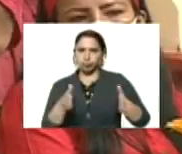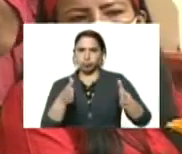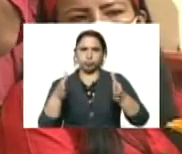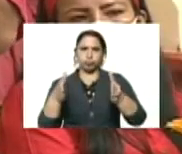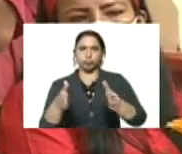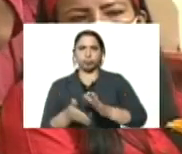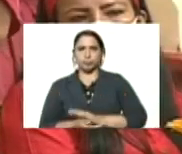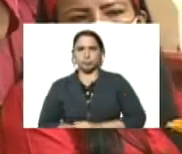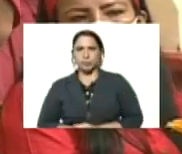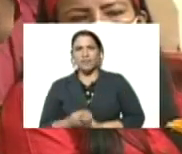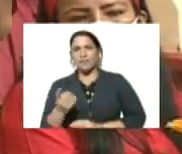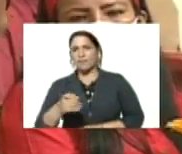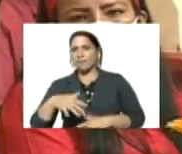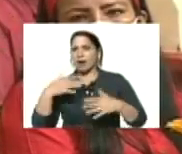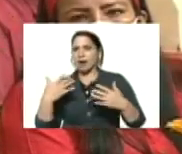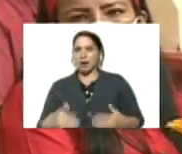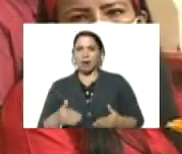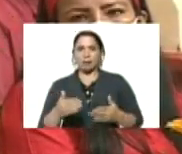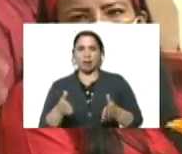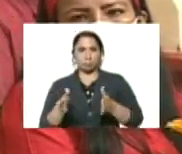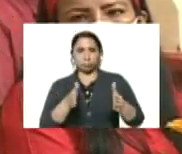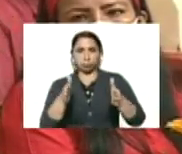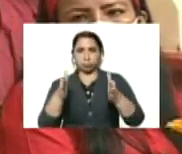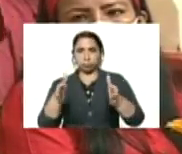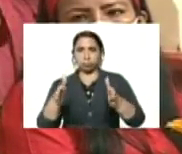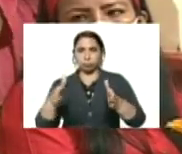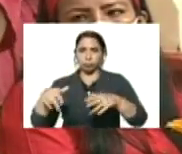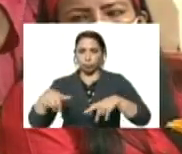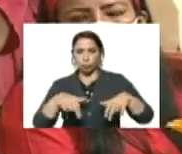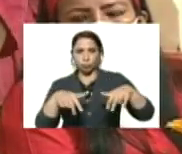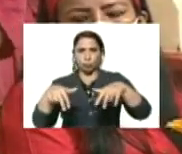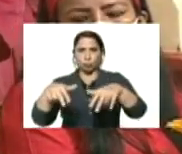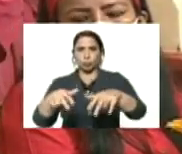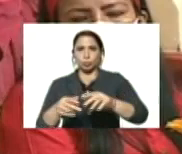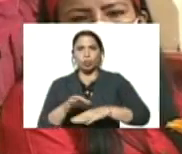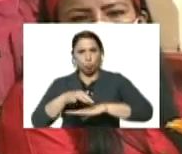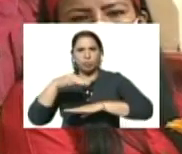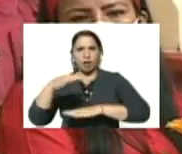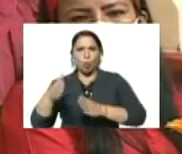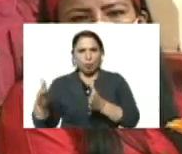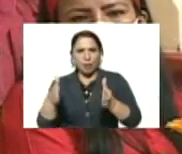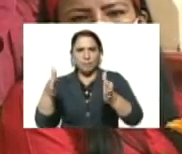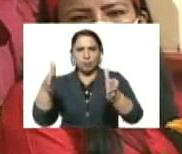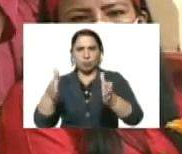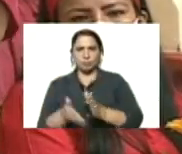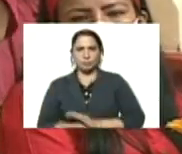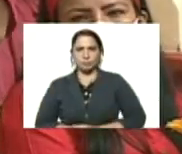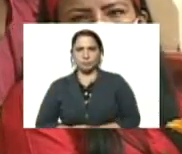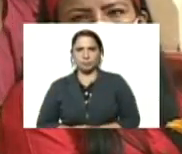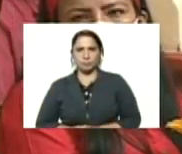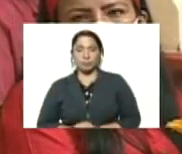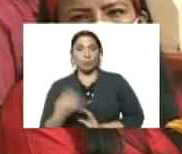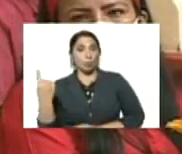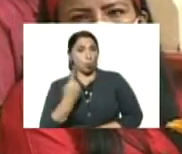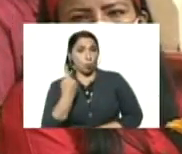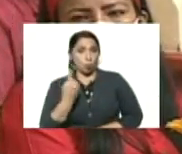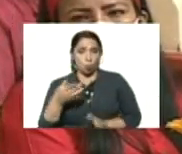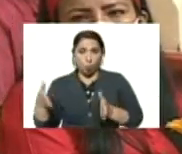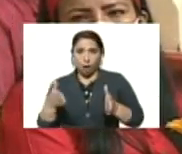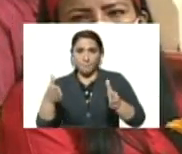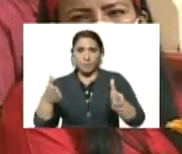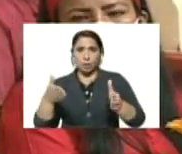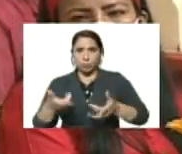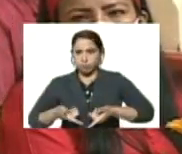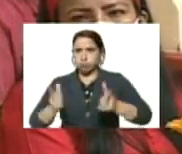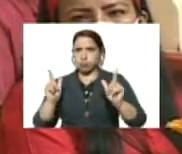Falta mucho camino por recorrer, pero nos dejó la brújula, nos dejó el sendero. El único camino posible